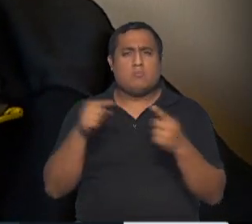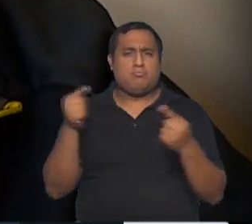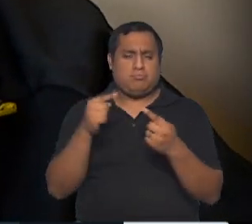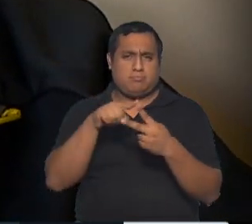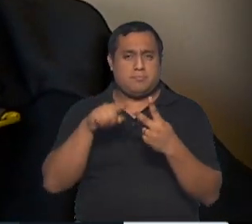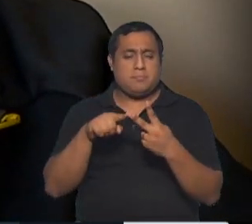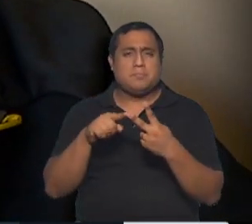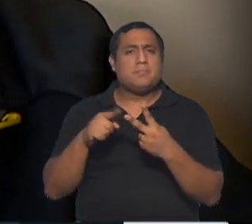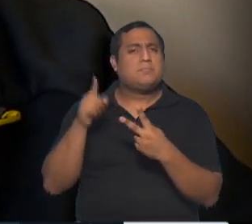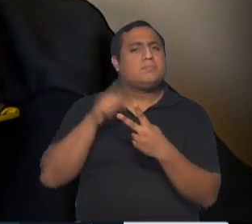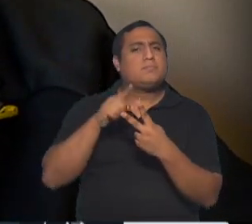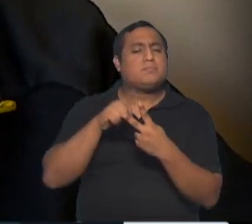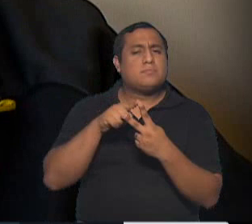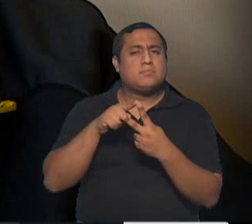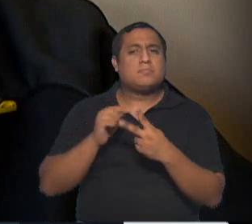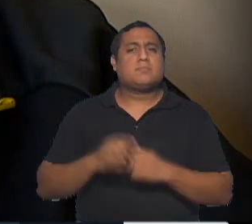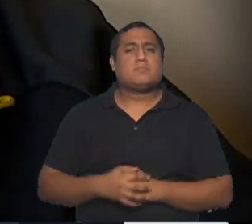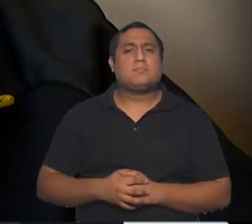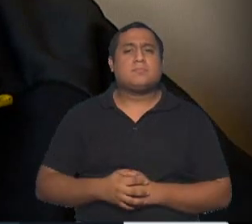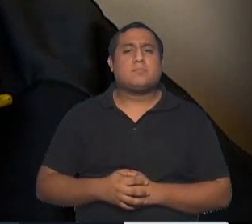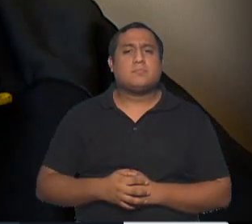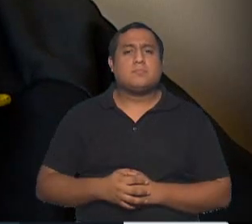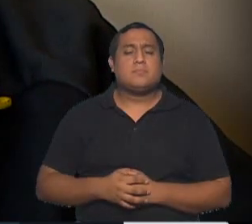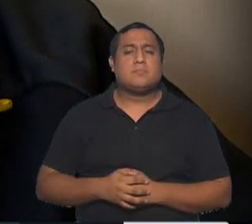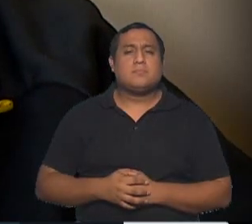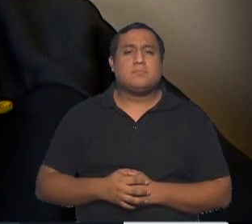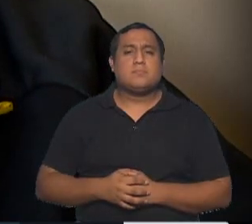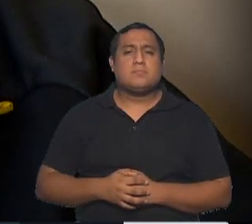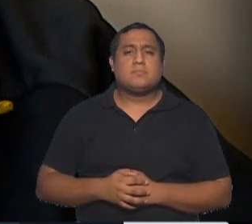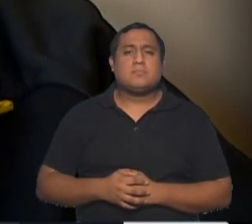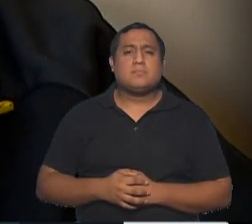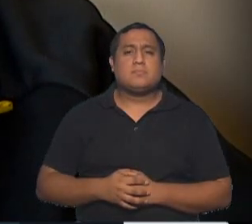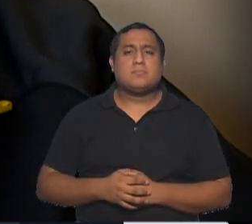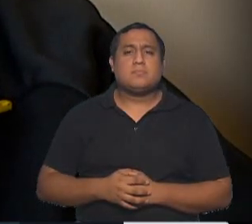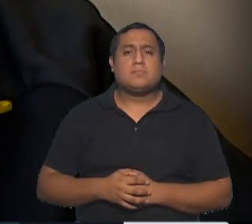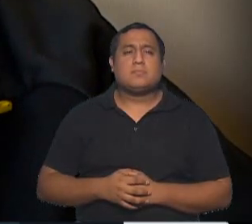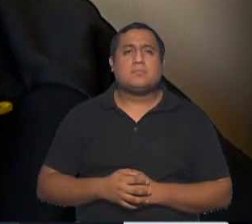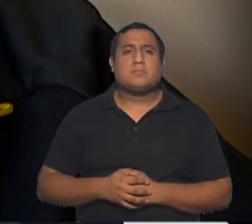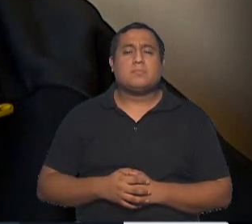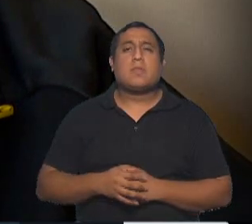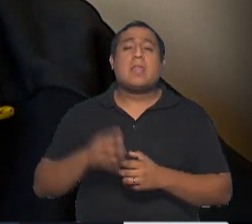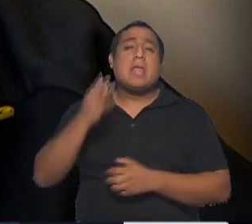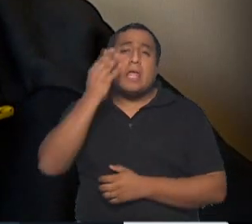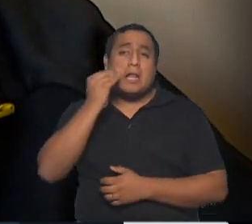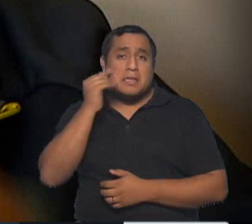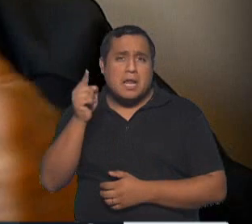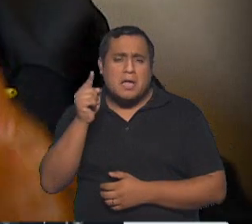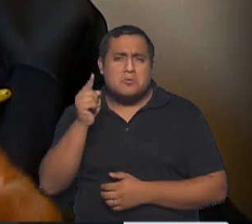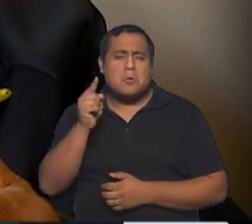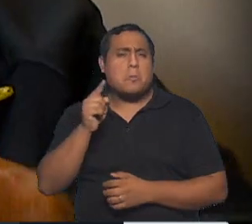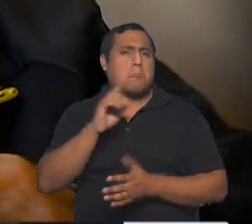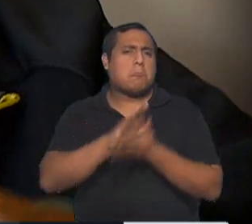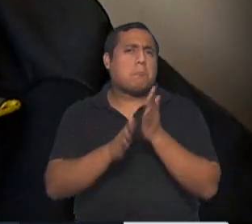Uno de ellos era la no reacción del Reino Unido ante el